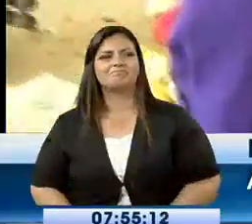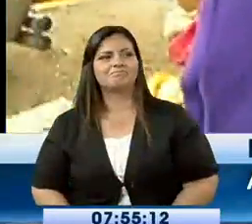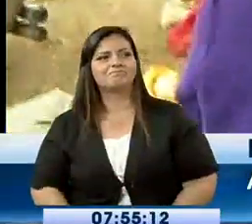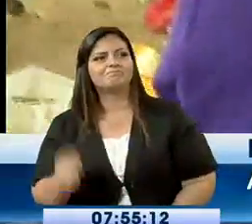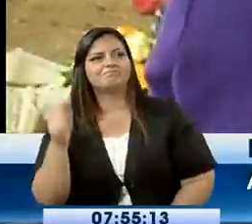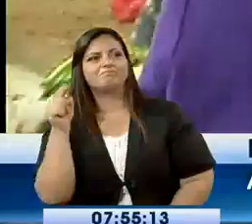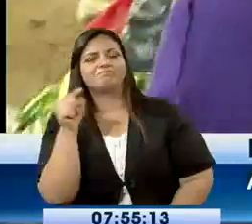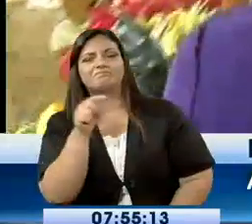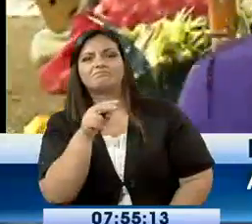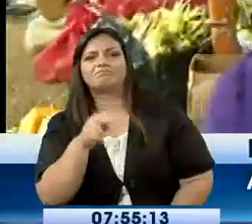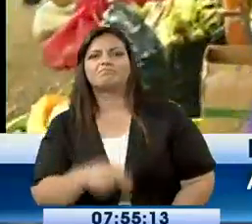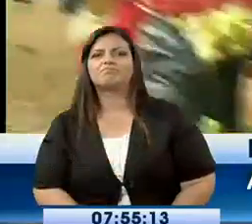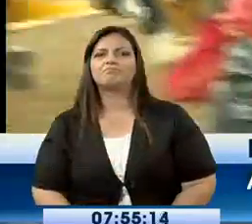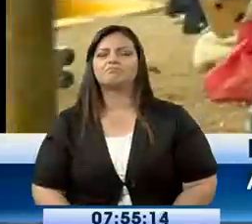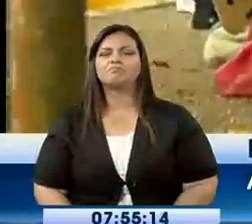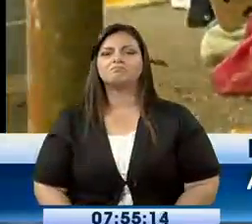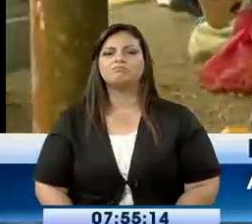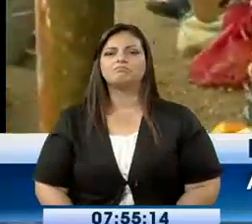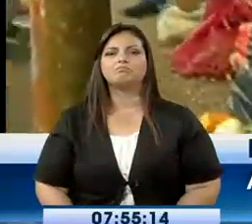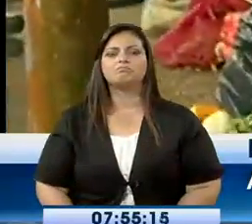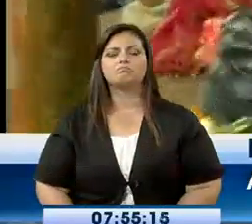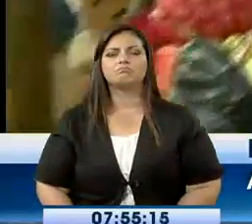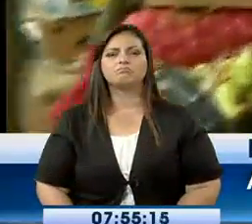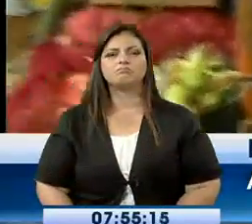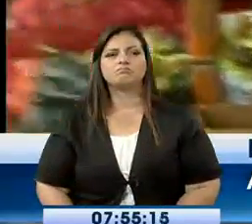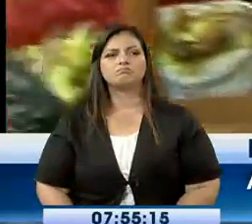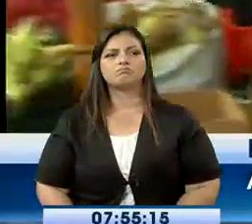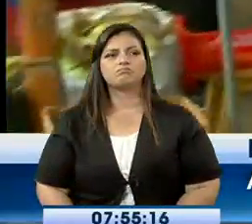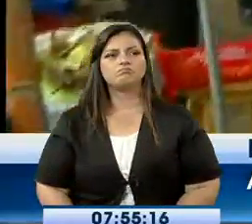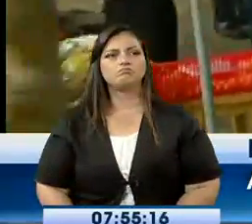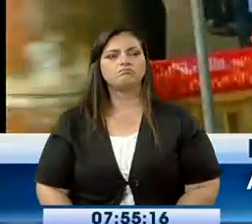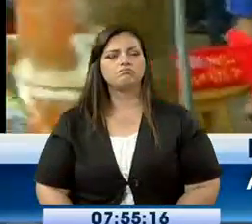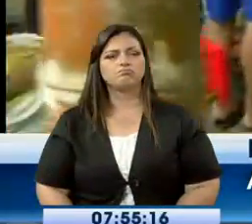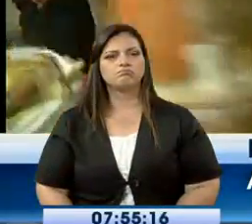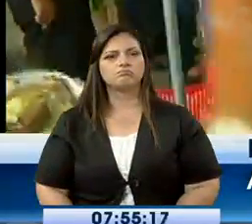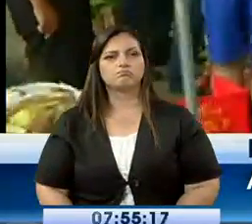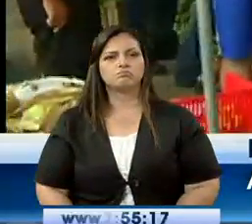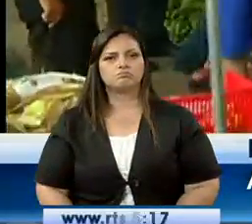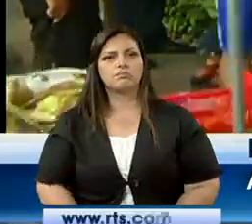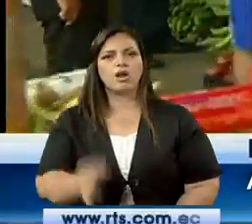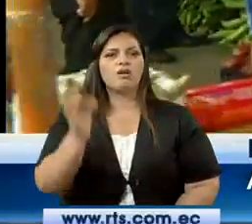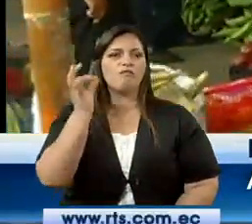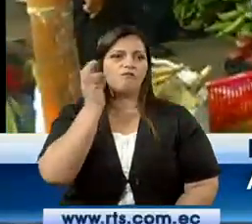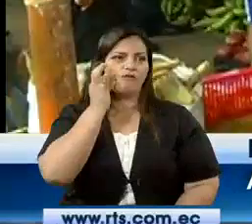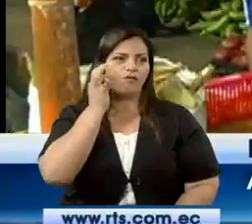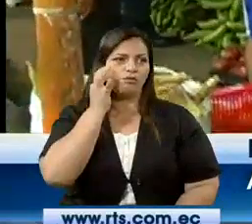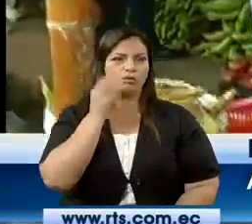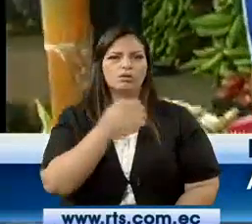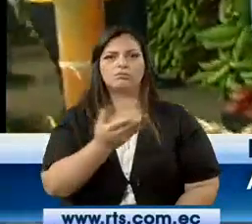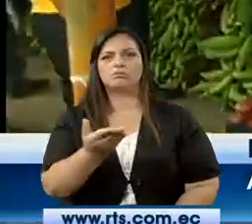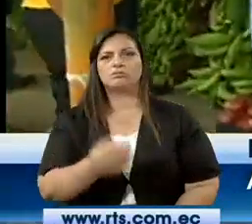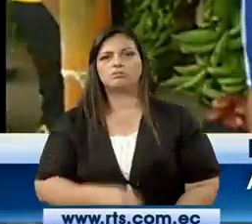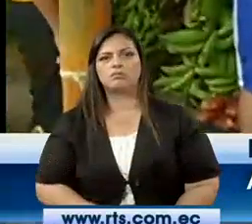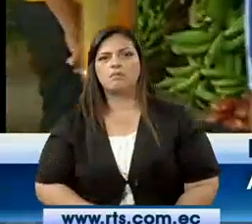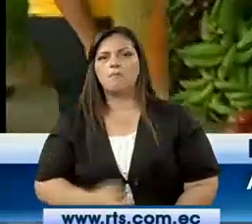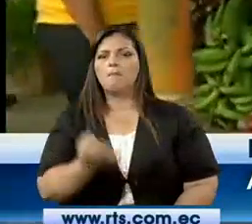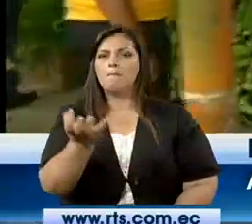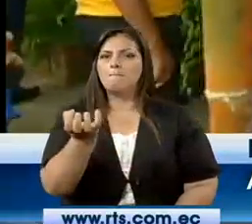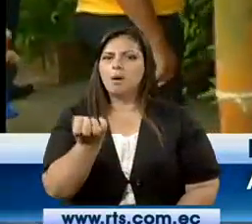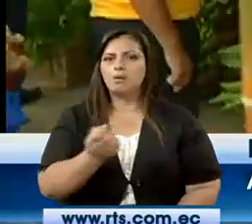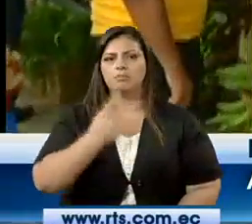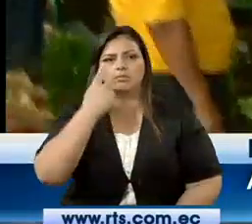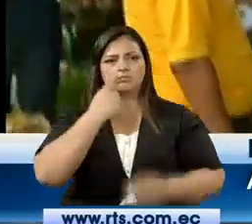legumbres, las hortalizas. Por acá también vemos las frutas, papa, cebolla,